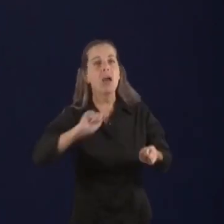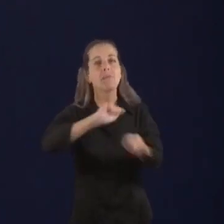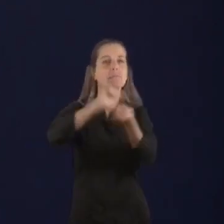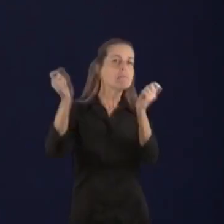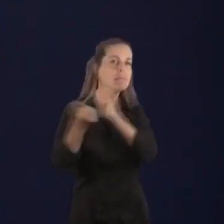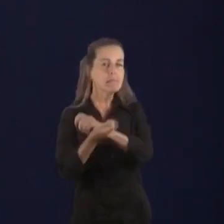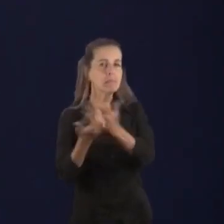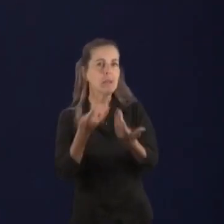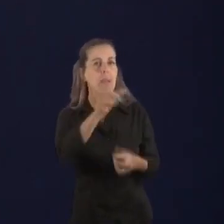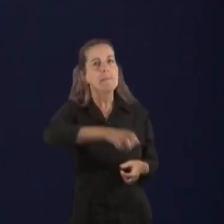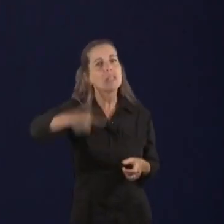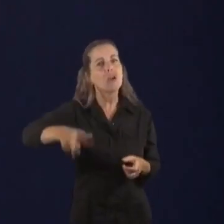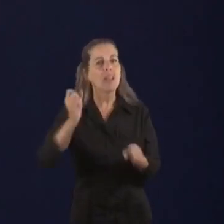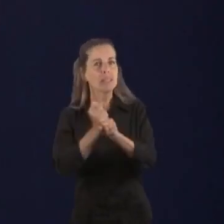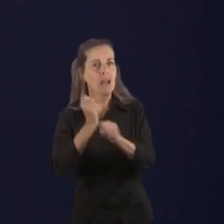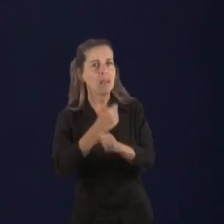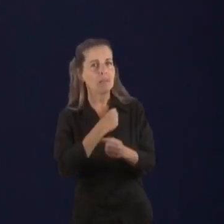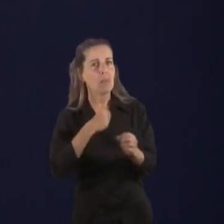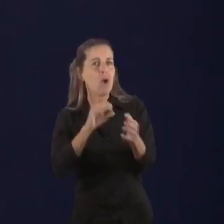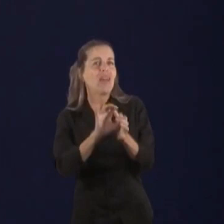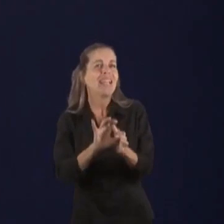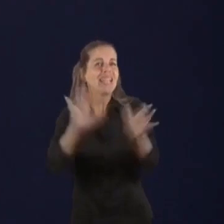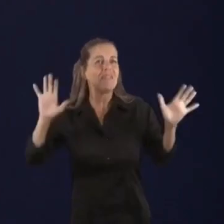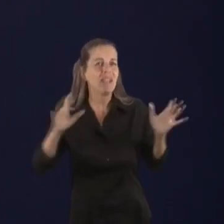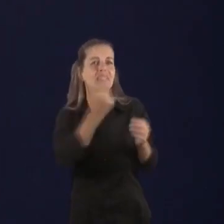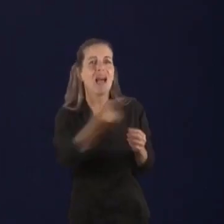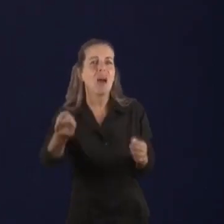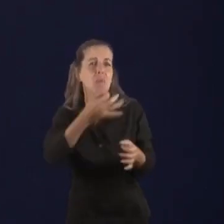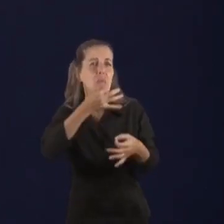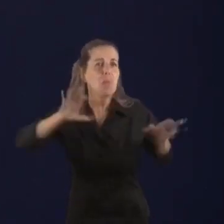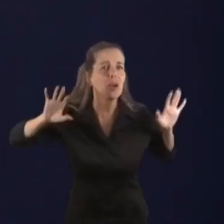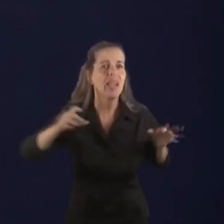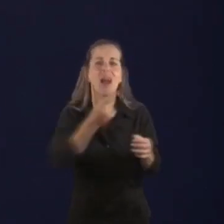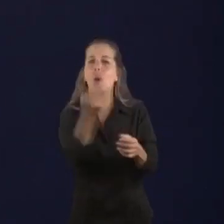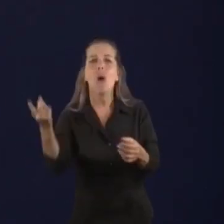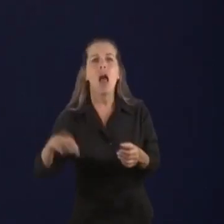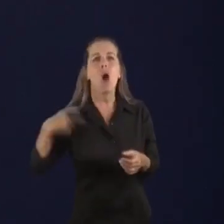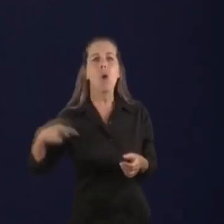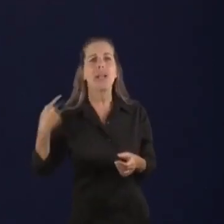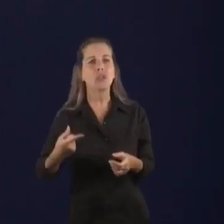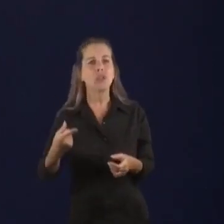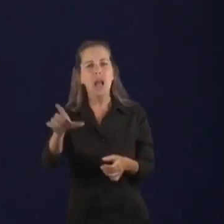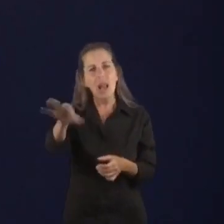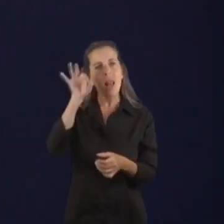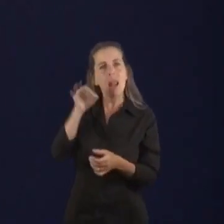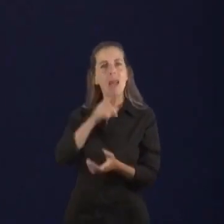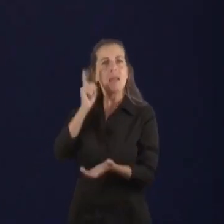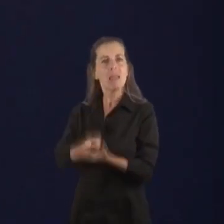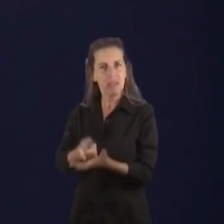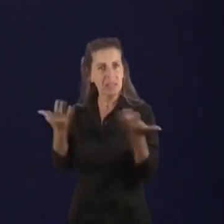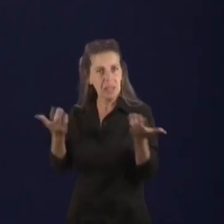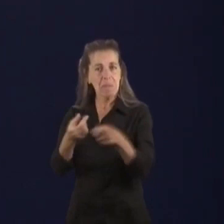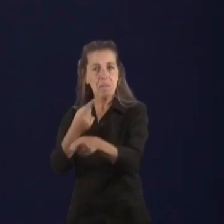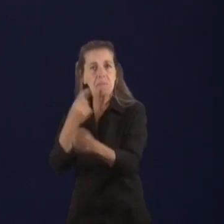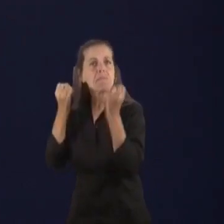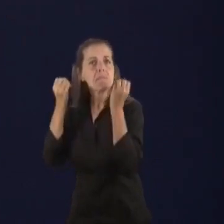más libertad, en virtud también de que puedan elegir la obra social que consideren mejor, con mejores servicios